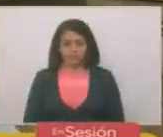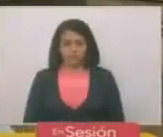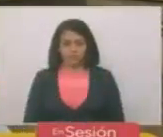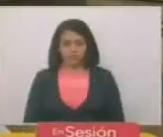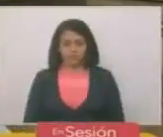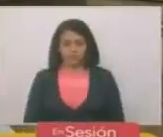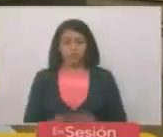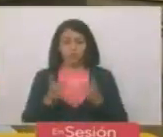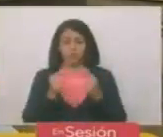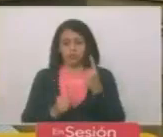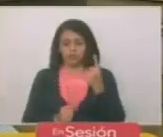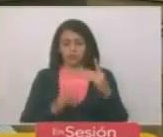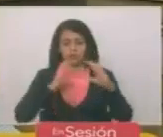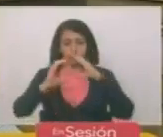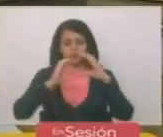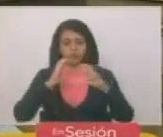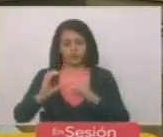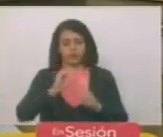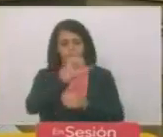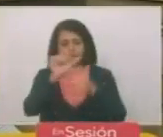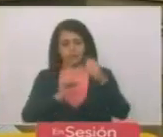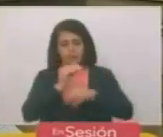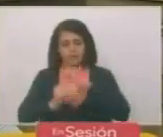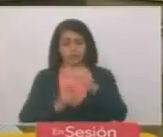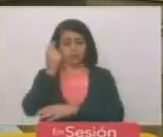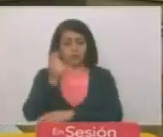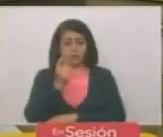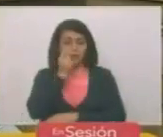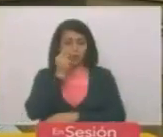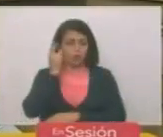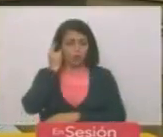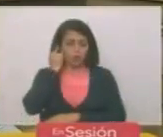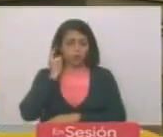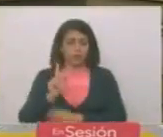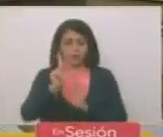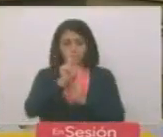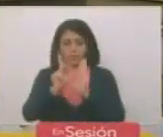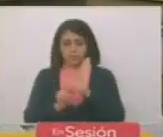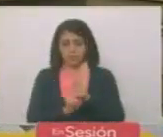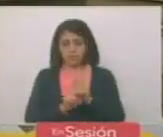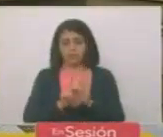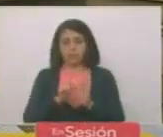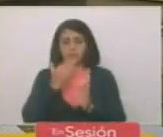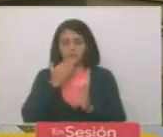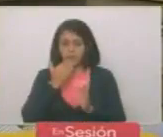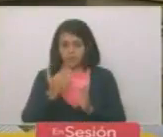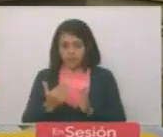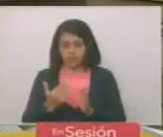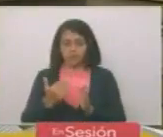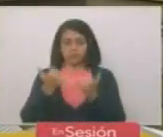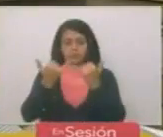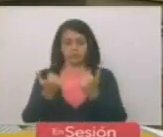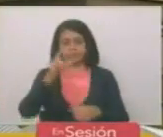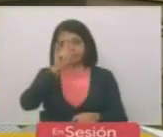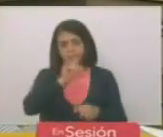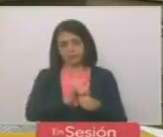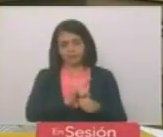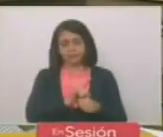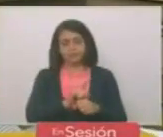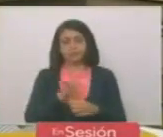Cuenta número 1, comunicaciones suscritas por las diputadas y los diputados principales solicitando permiso para ausentarse